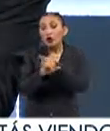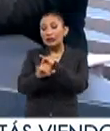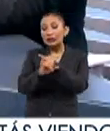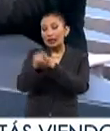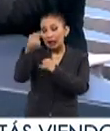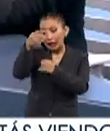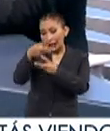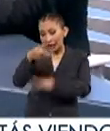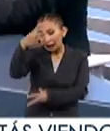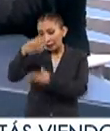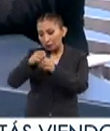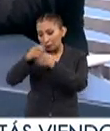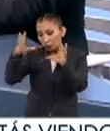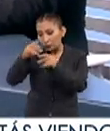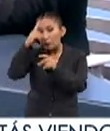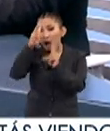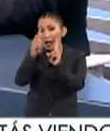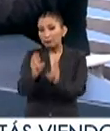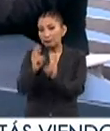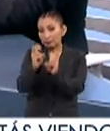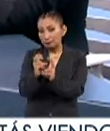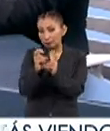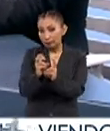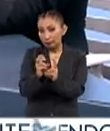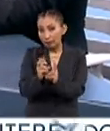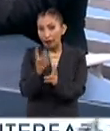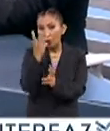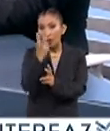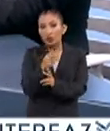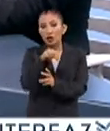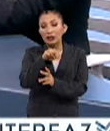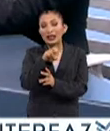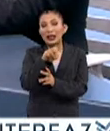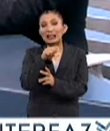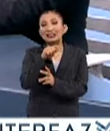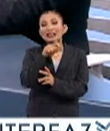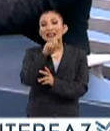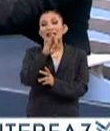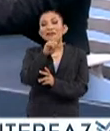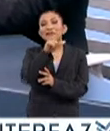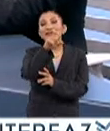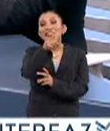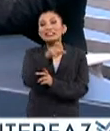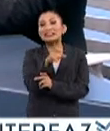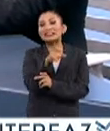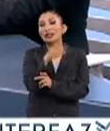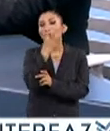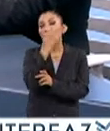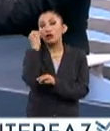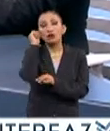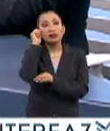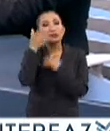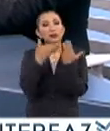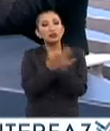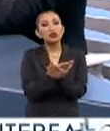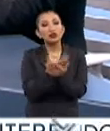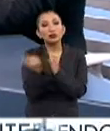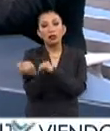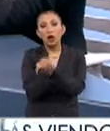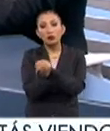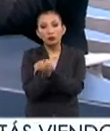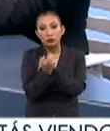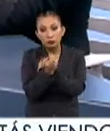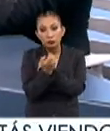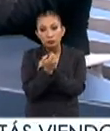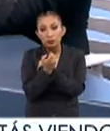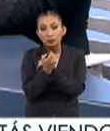plataformas para descarga, es decir, 4 Netflix, ¿no? 4 servicios automatizados